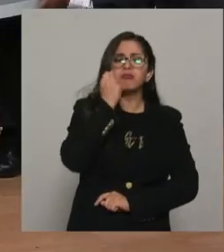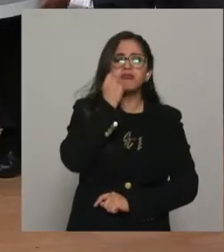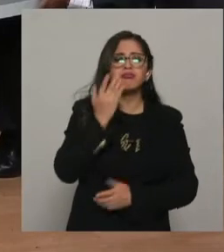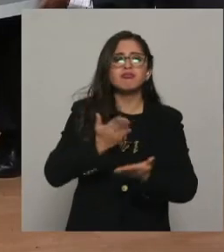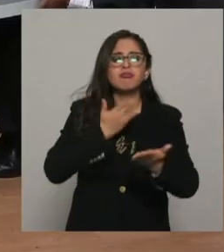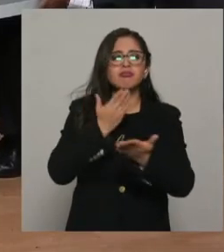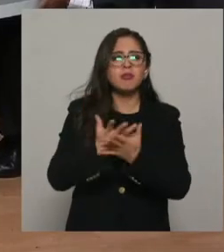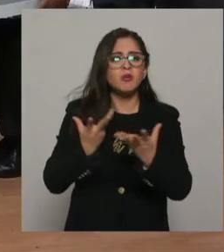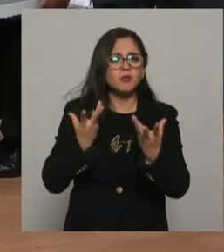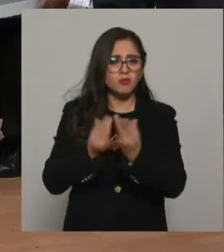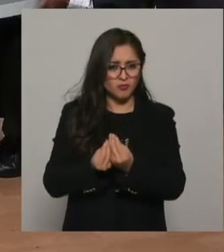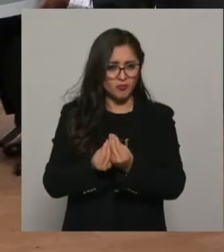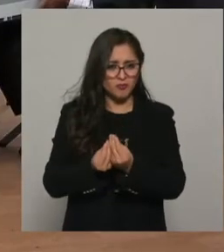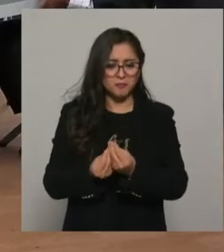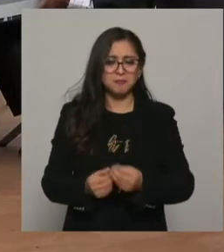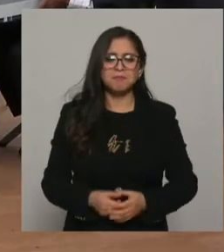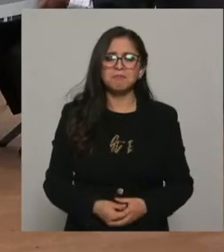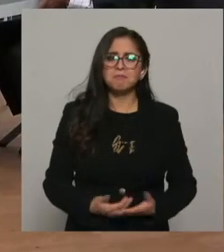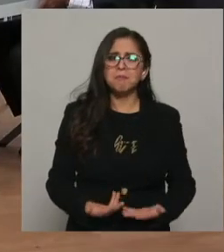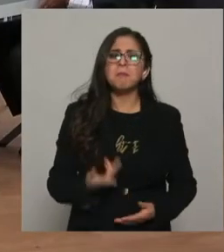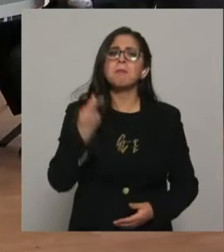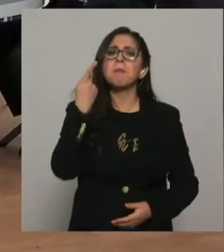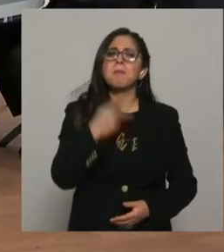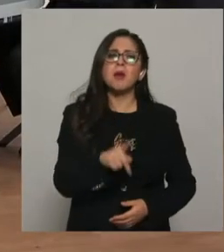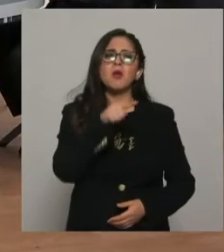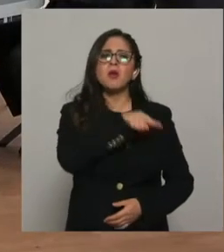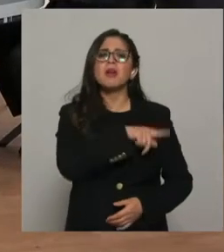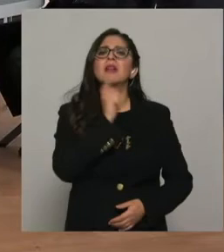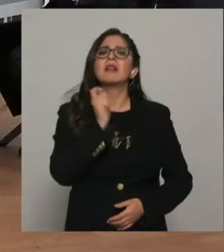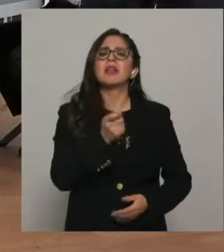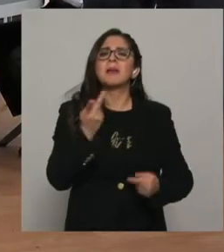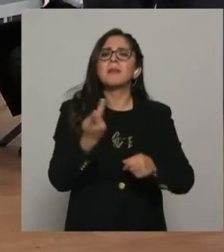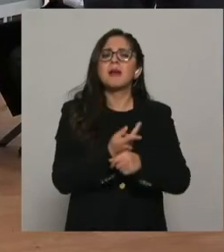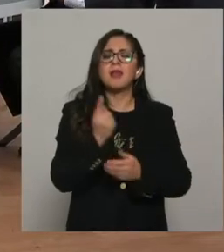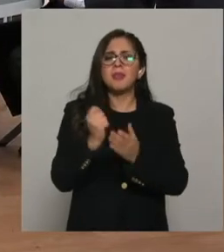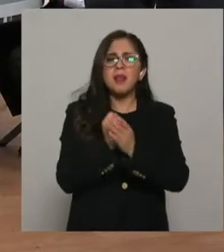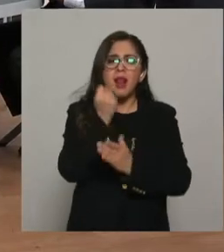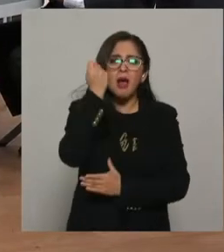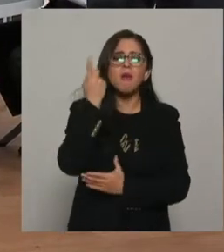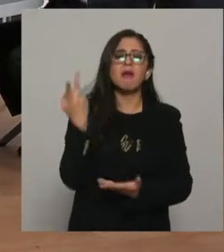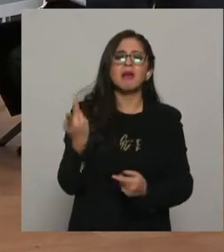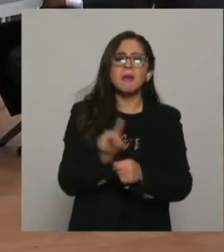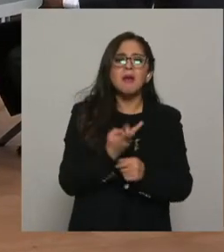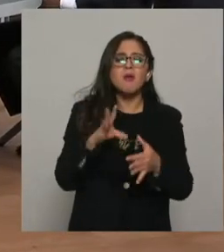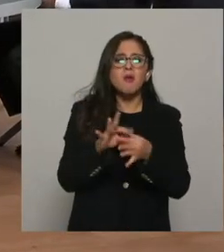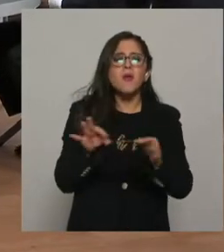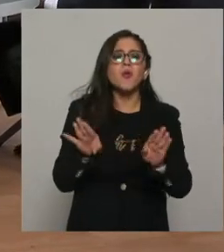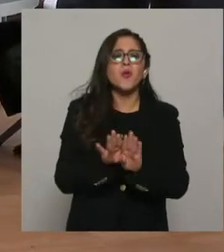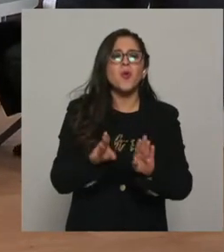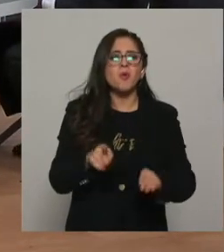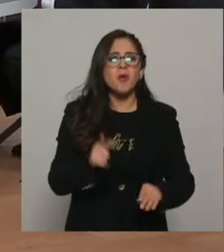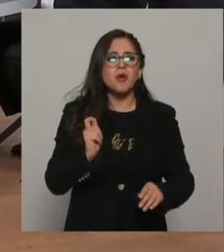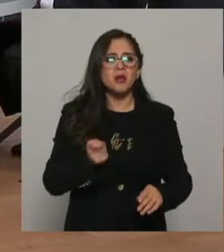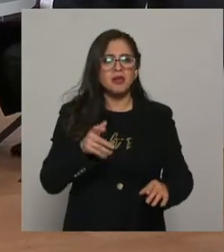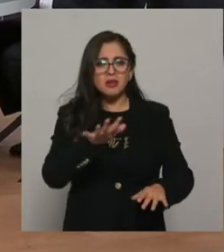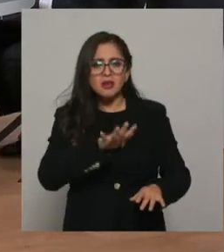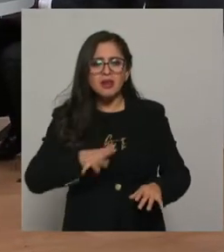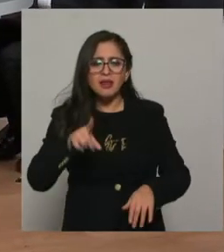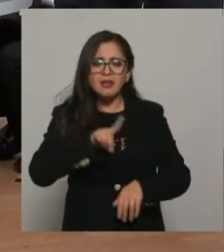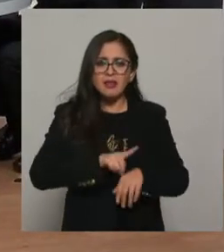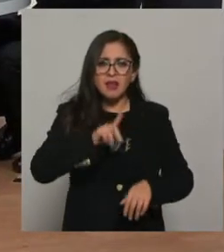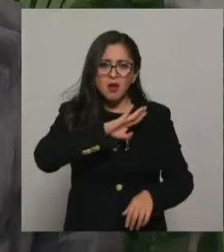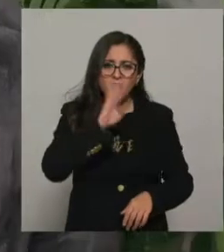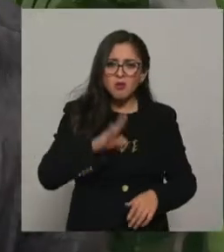Y bueno, ¿cómo se vive también en Tláhuac, cronista Moisés? ¿Usted qué nos puede contar de cómo se está viviendo este día en Tláhuac?